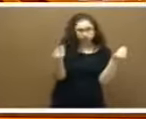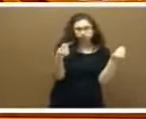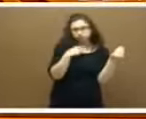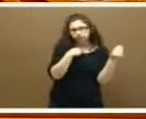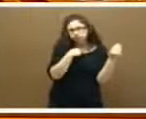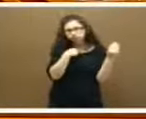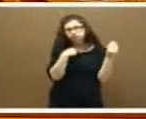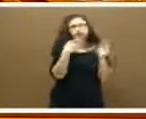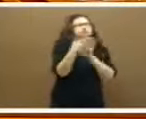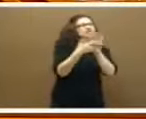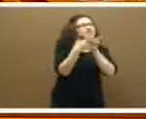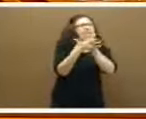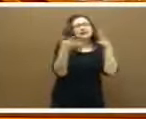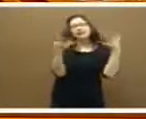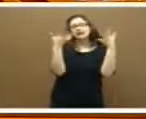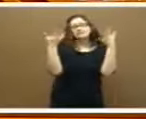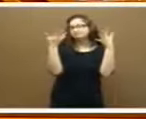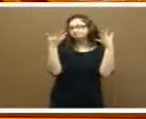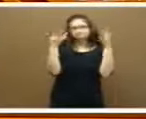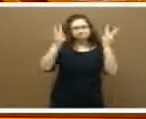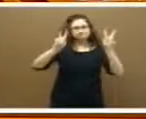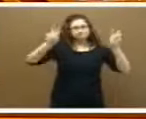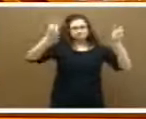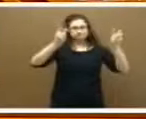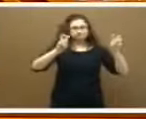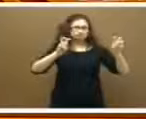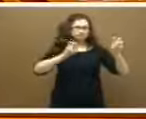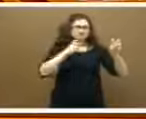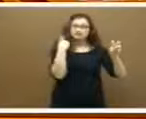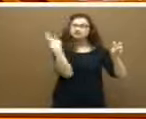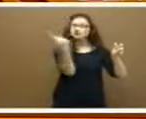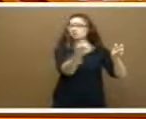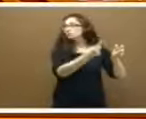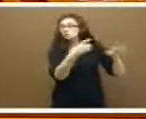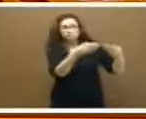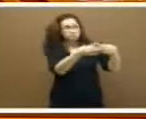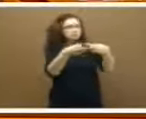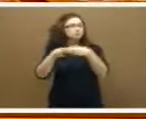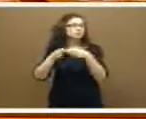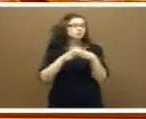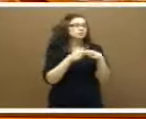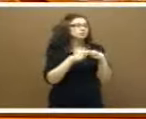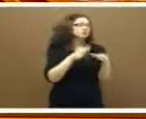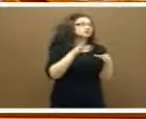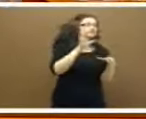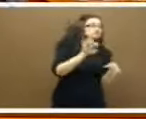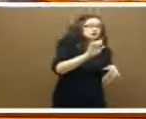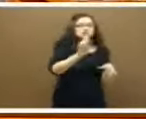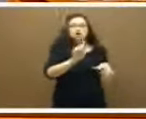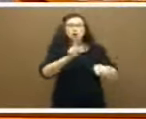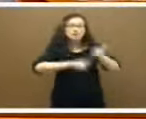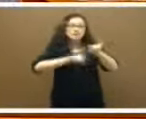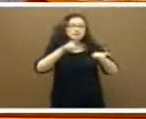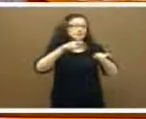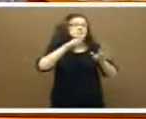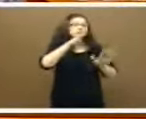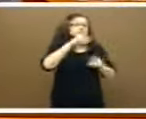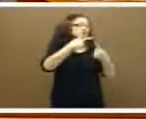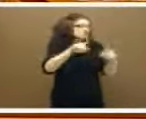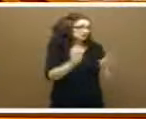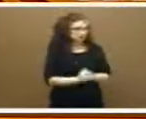entrar en que desde el sí que pueda dar cada grupo, las motivaciones puedan ser distintas. Unos querrán cubrir el